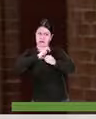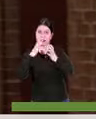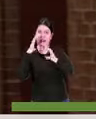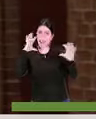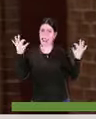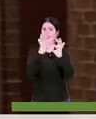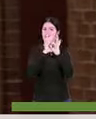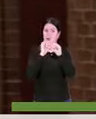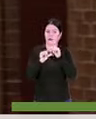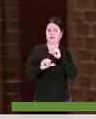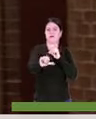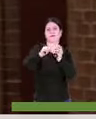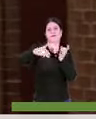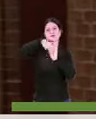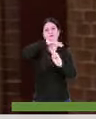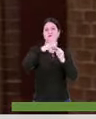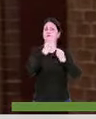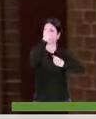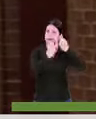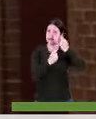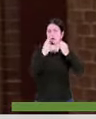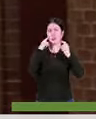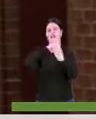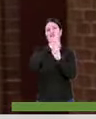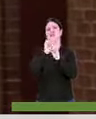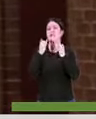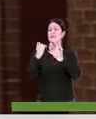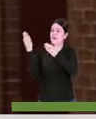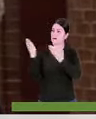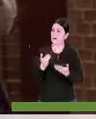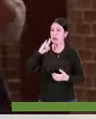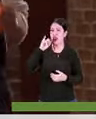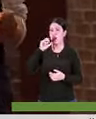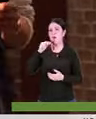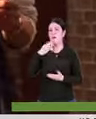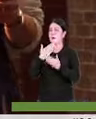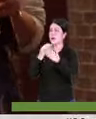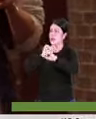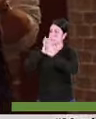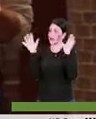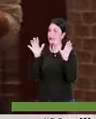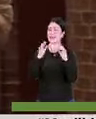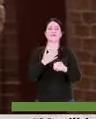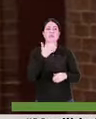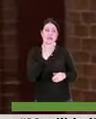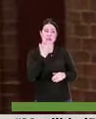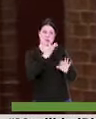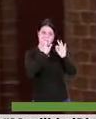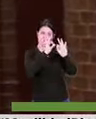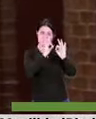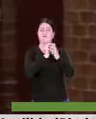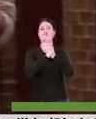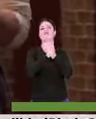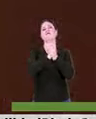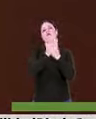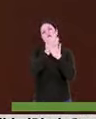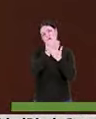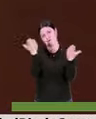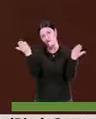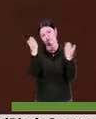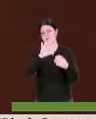sostenibilidad ambiental, económica y social. Bienvenido, Juan Esteban, buenos días. Adri, ¿cómo estás? Muchas gracias. Un saludo muy especial a todos